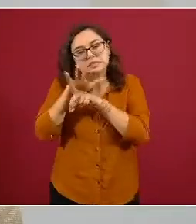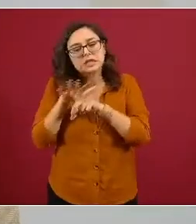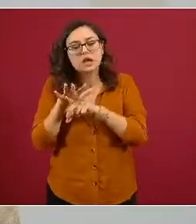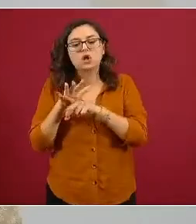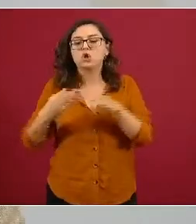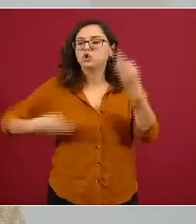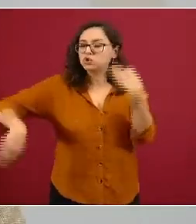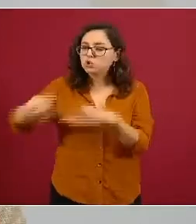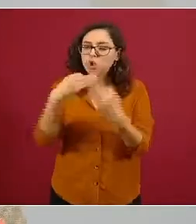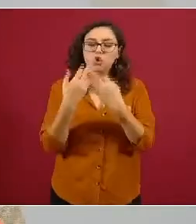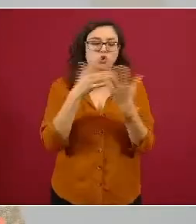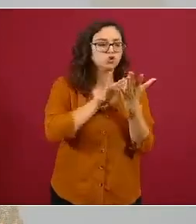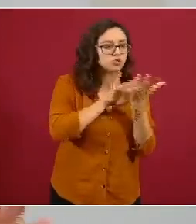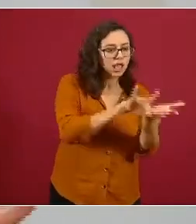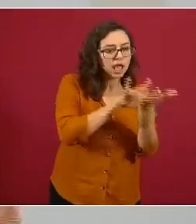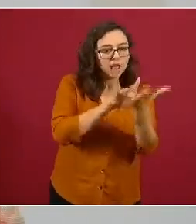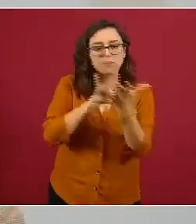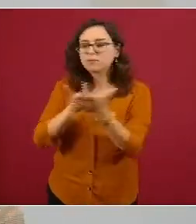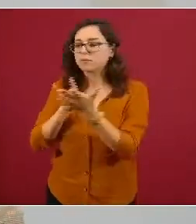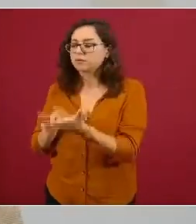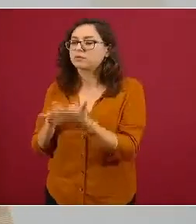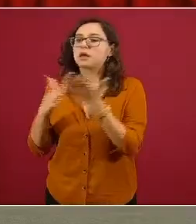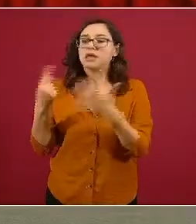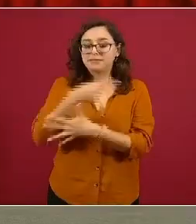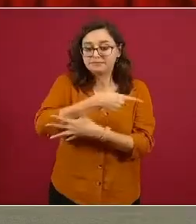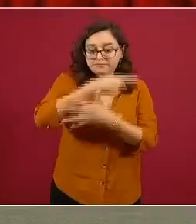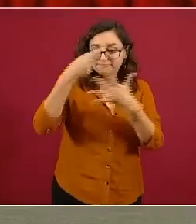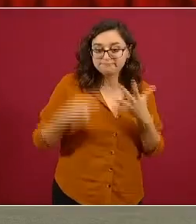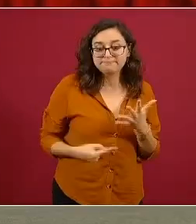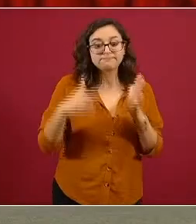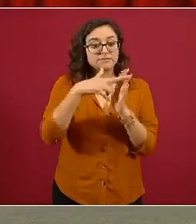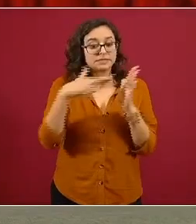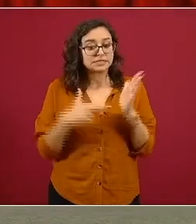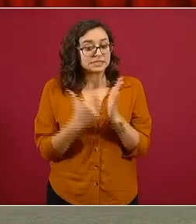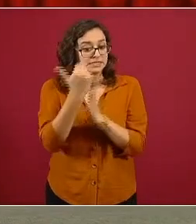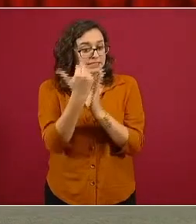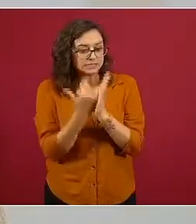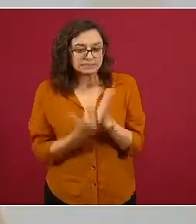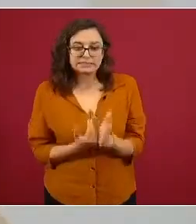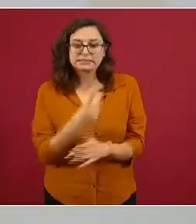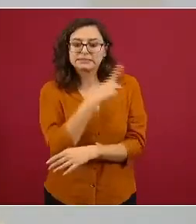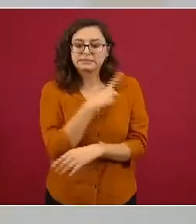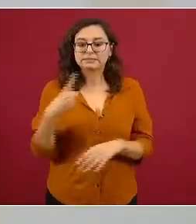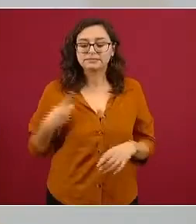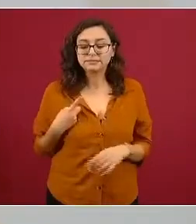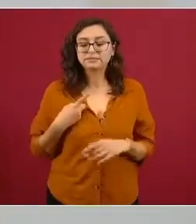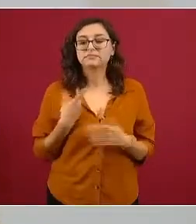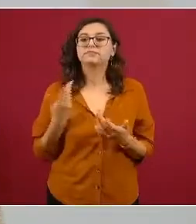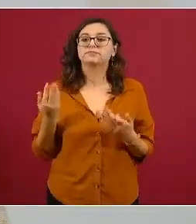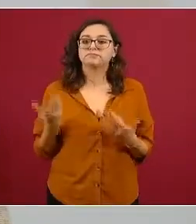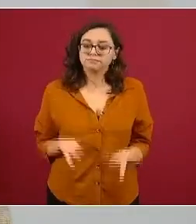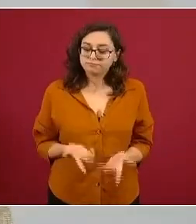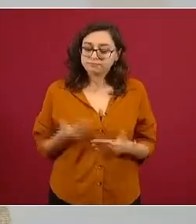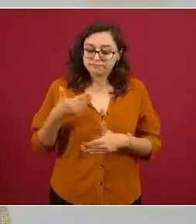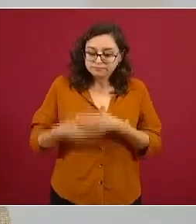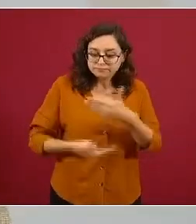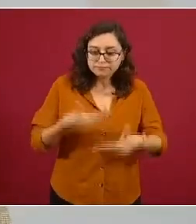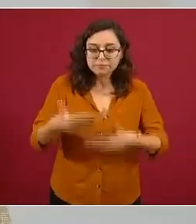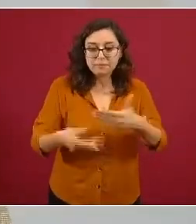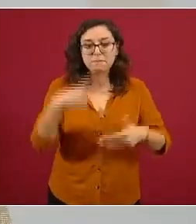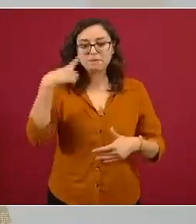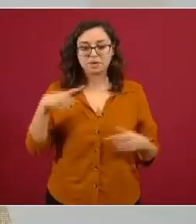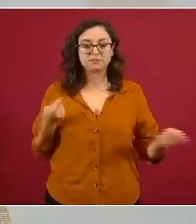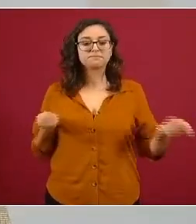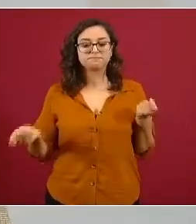juntos, solidarias y solidarios, apegados a las medidas básicas, pero que deben ser constantes para lograr el